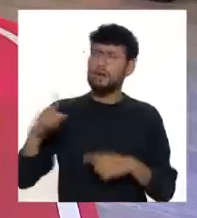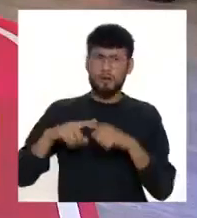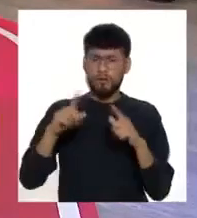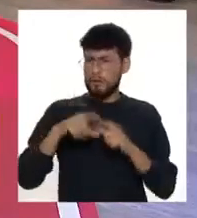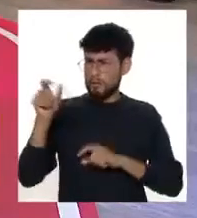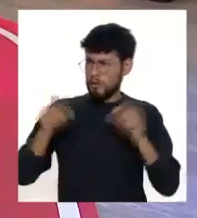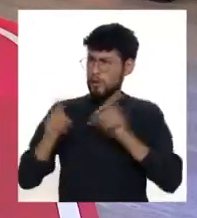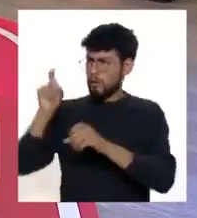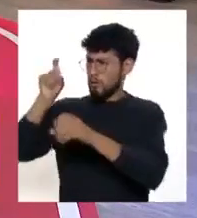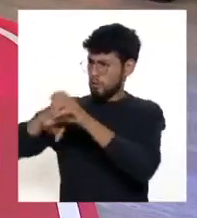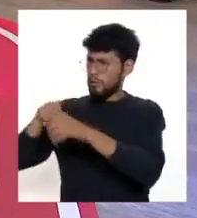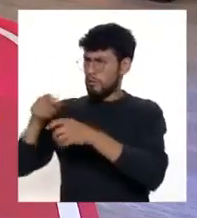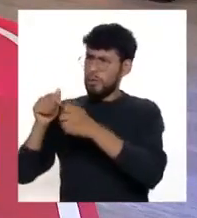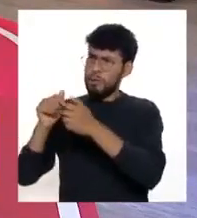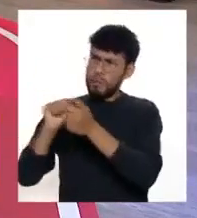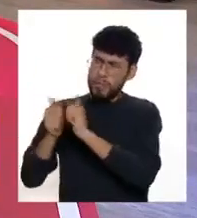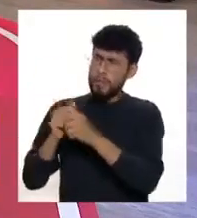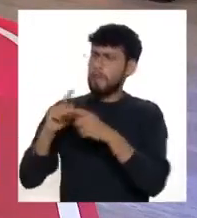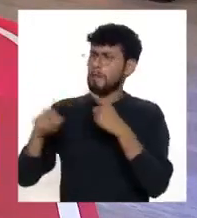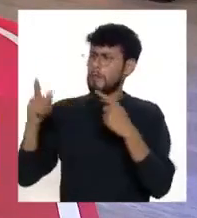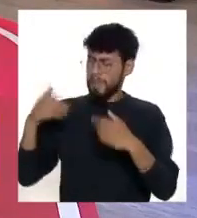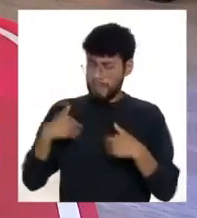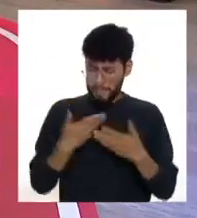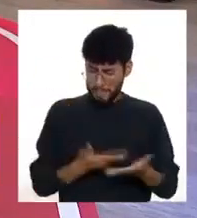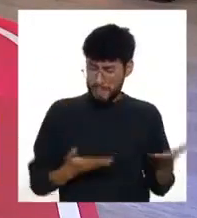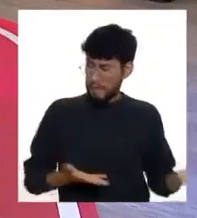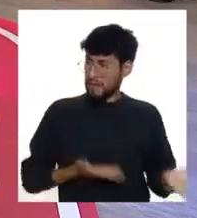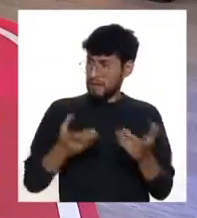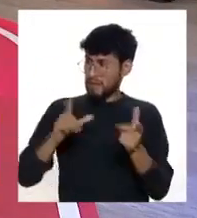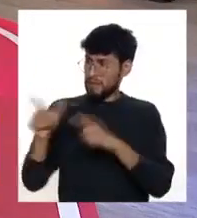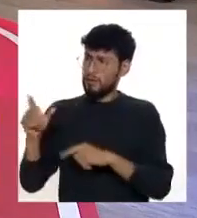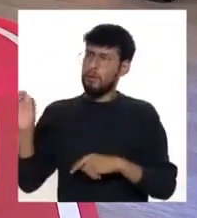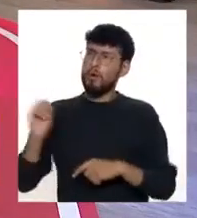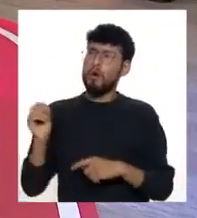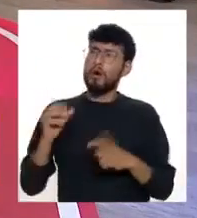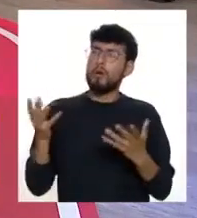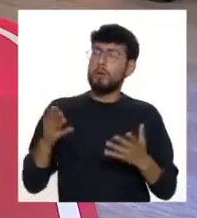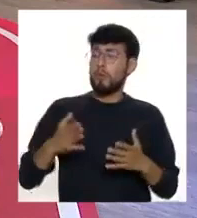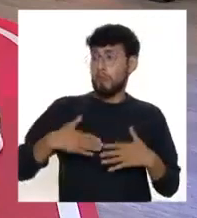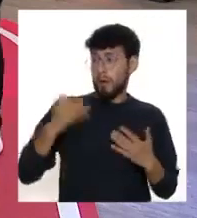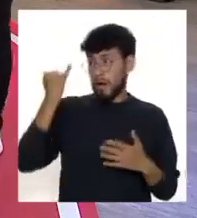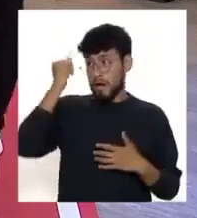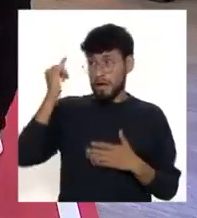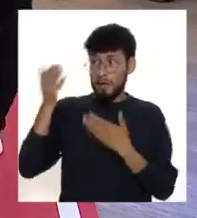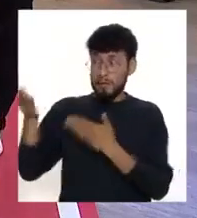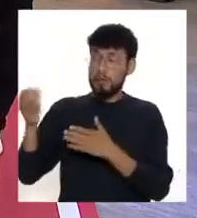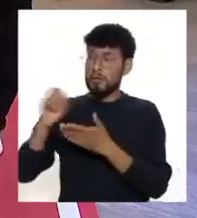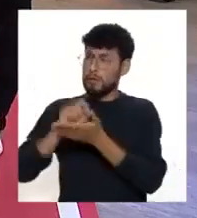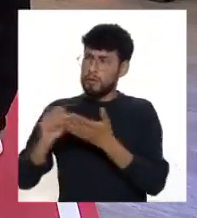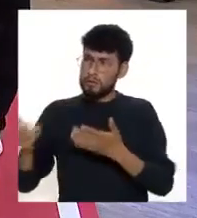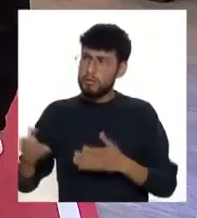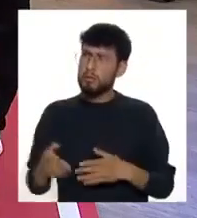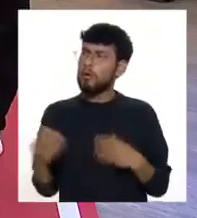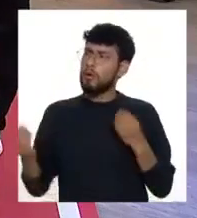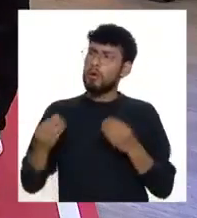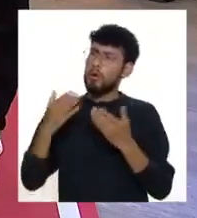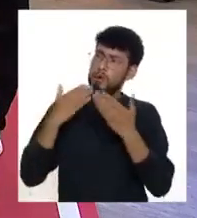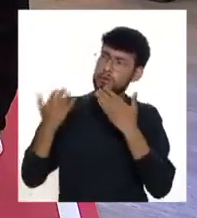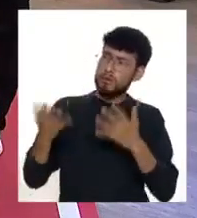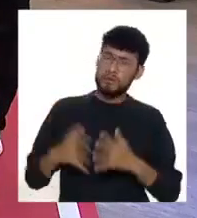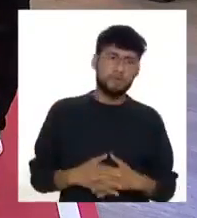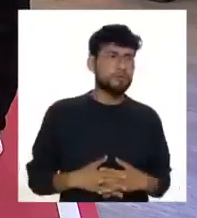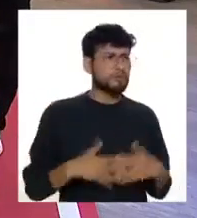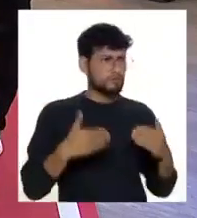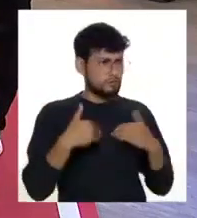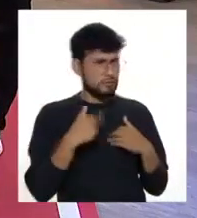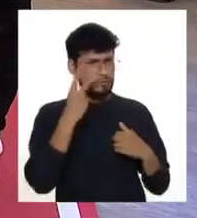postulan no y tienen que llevar los productos digamos ya hechos O solamente por idea escrito son conversaciones